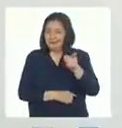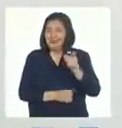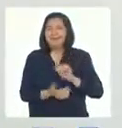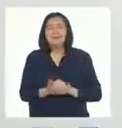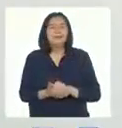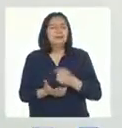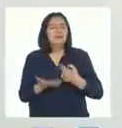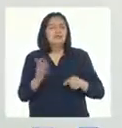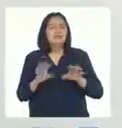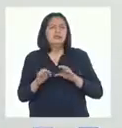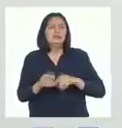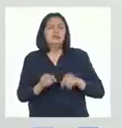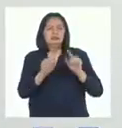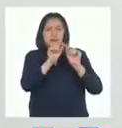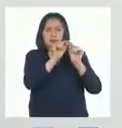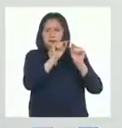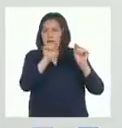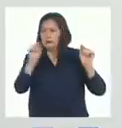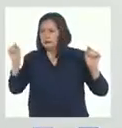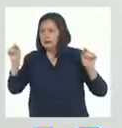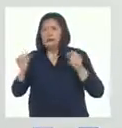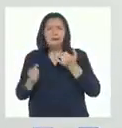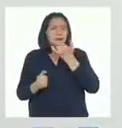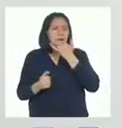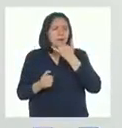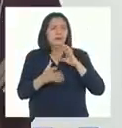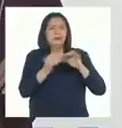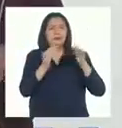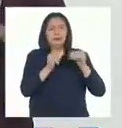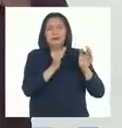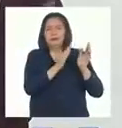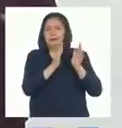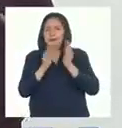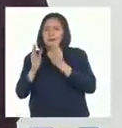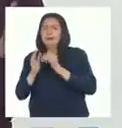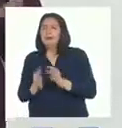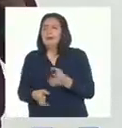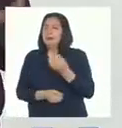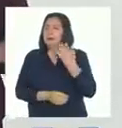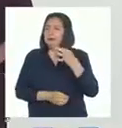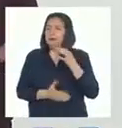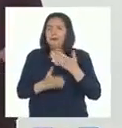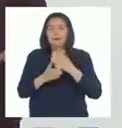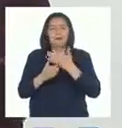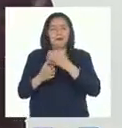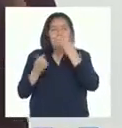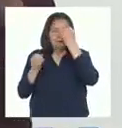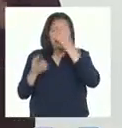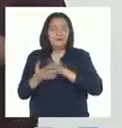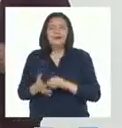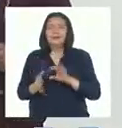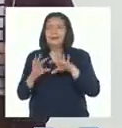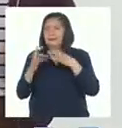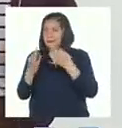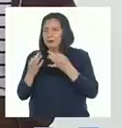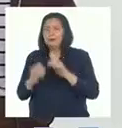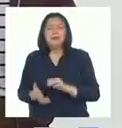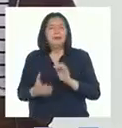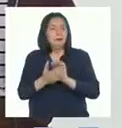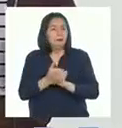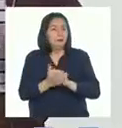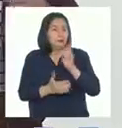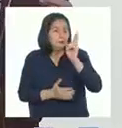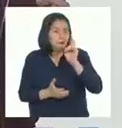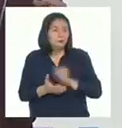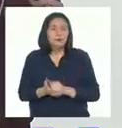ustedes. Deben hacer su línea de tiempo sobre los hechos que suceden en el cuento. Y como siempre, compartan esta información con sus familiares, compañeros